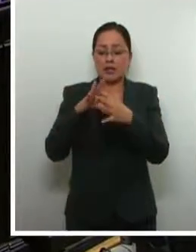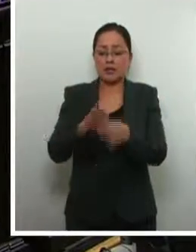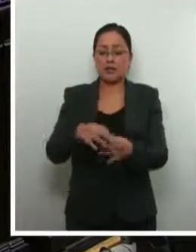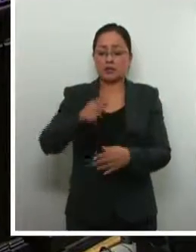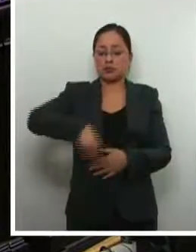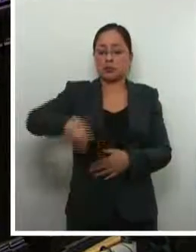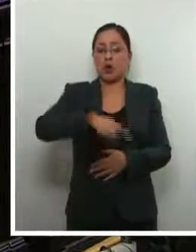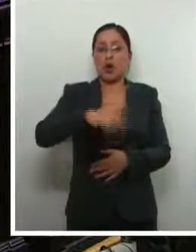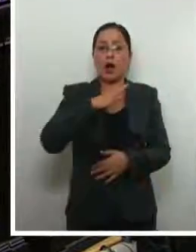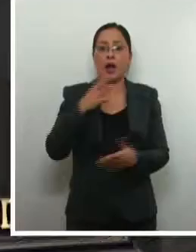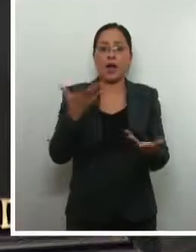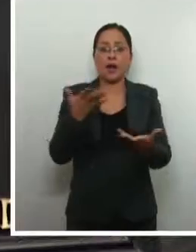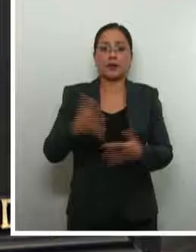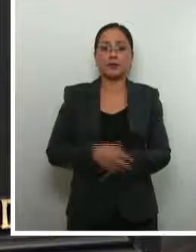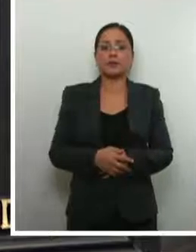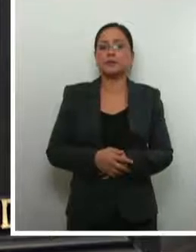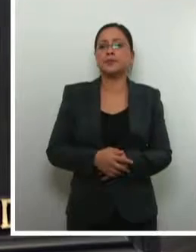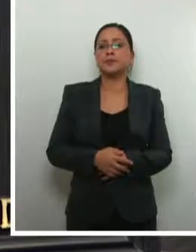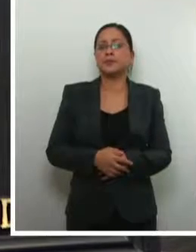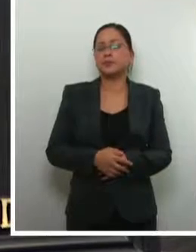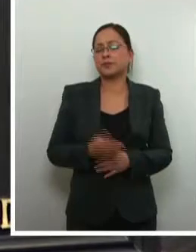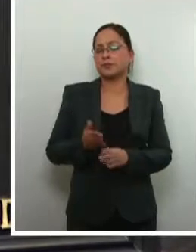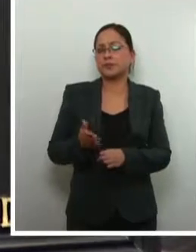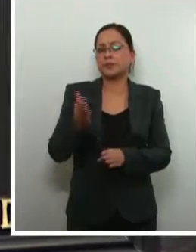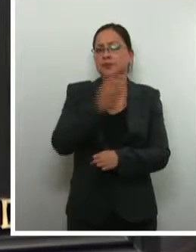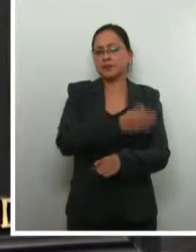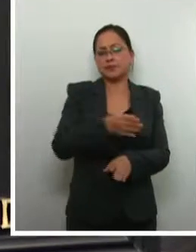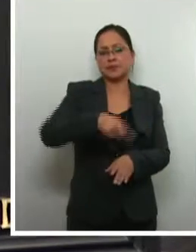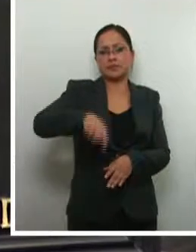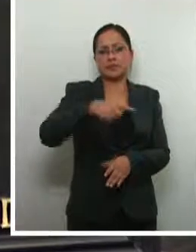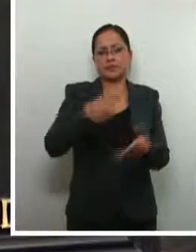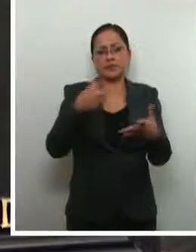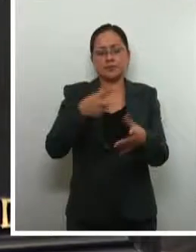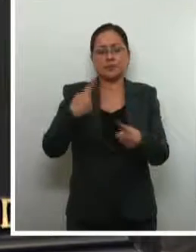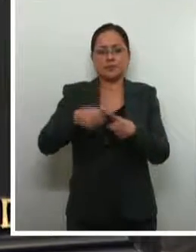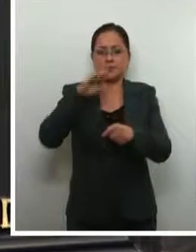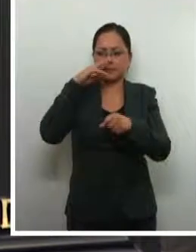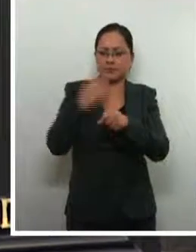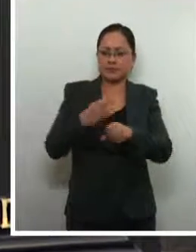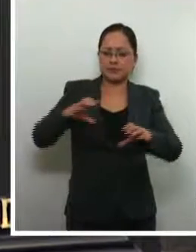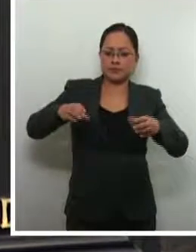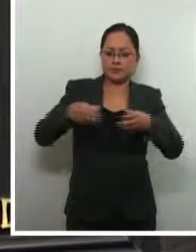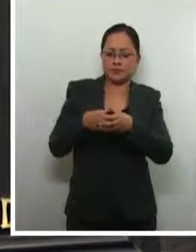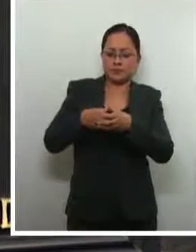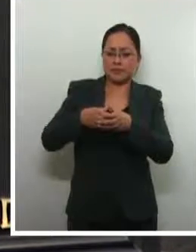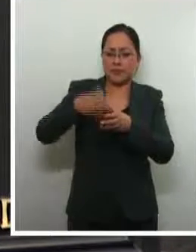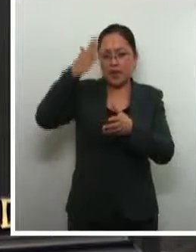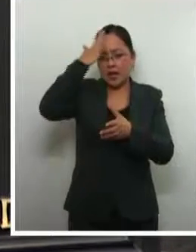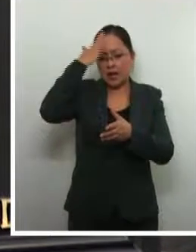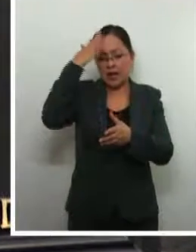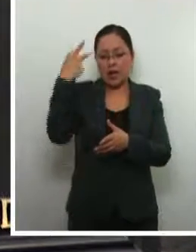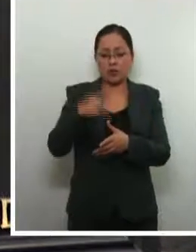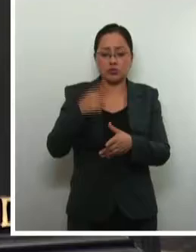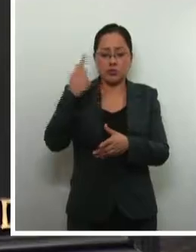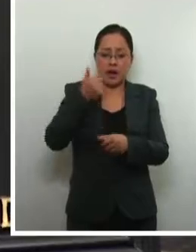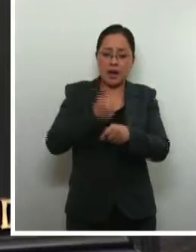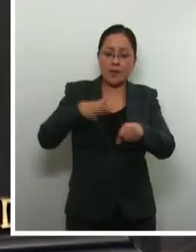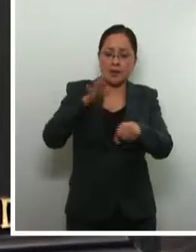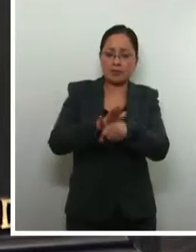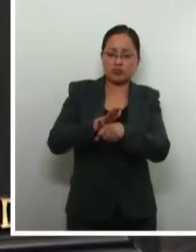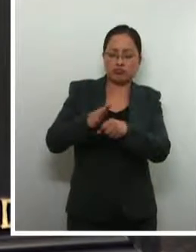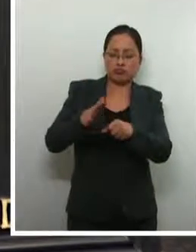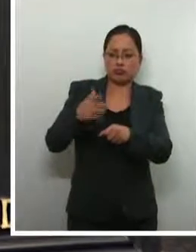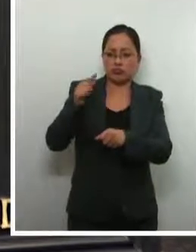Contraloría Ciudadana, que fue en el tiempo en el que estuvimos al frente de la Contraloría General en la administración